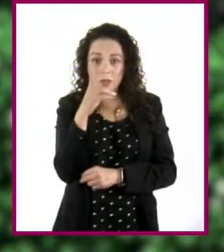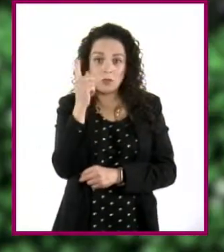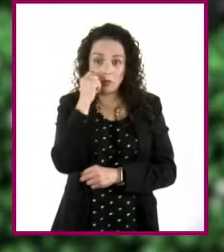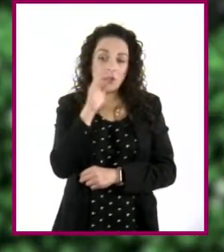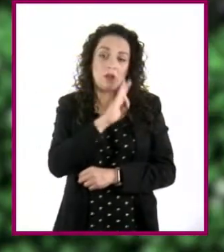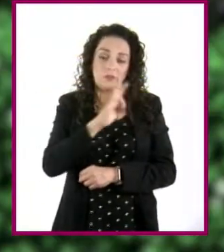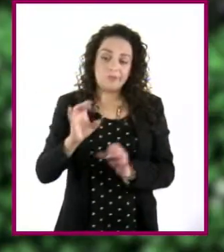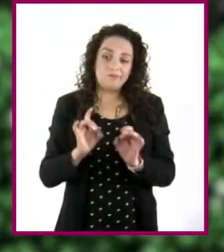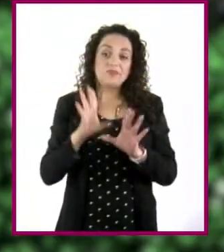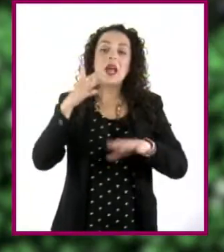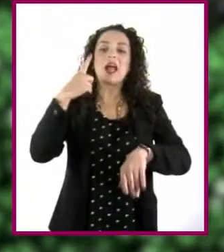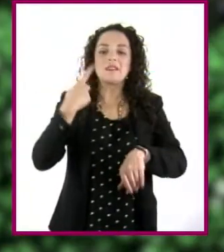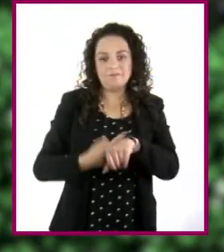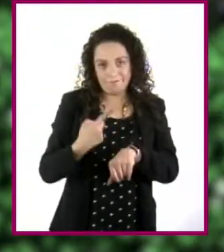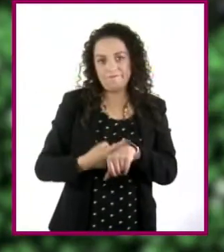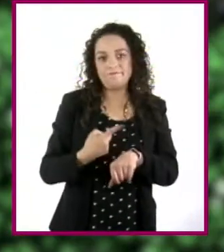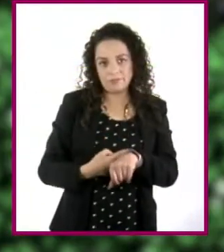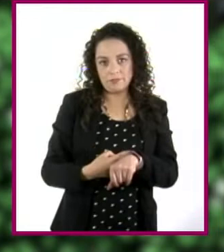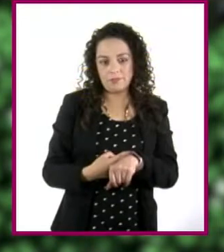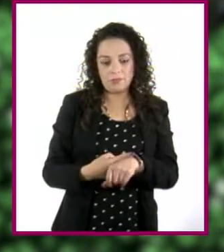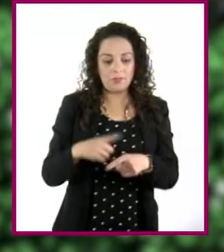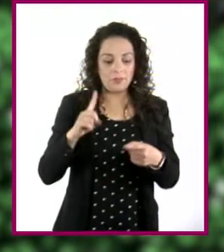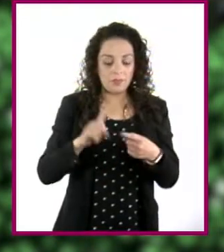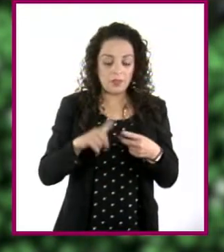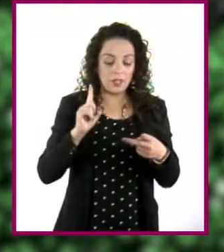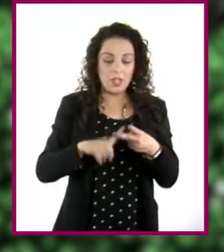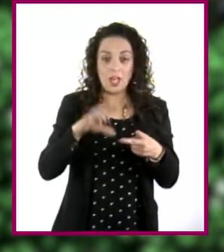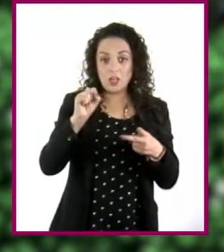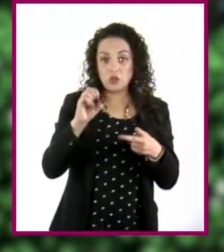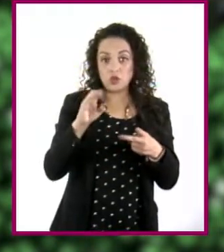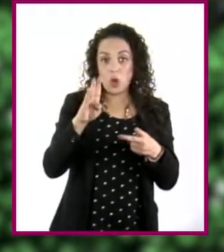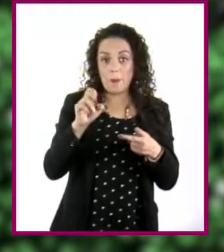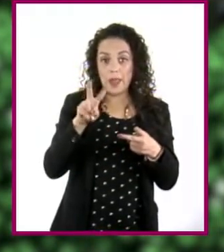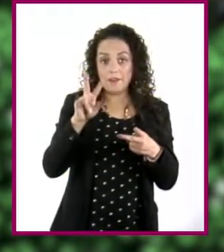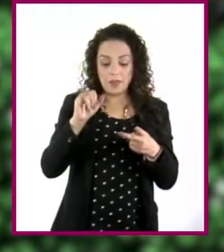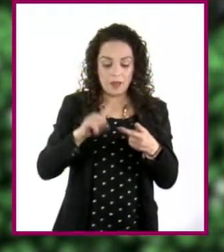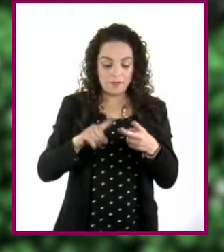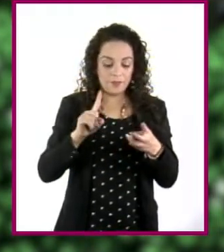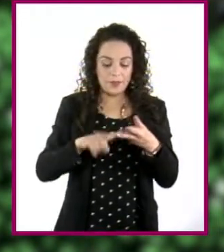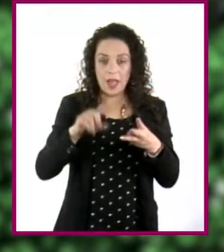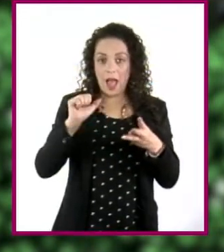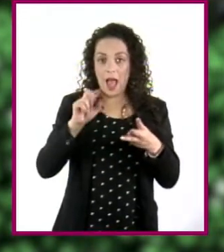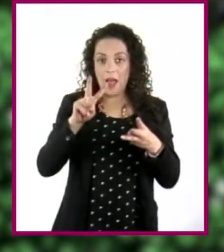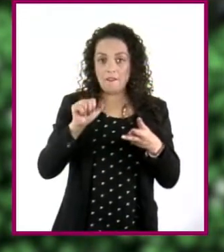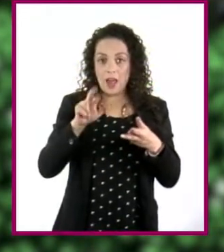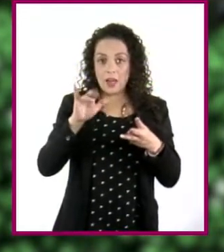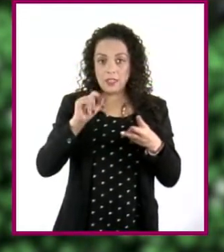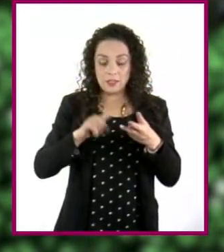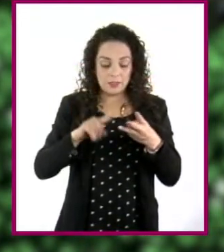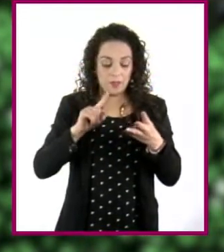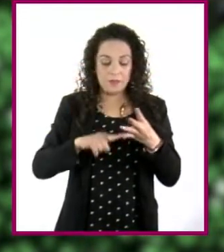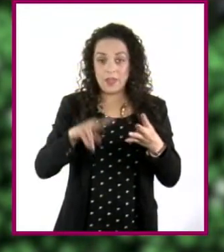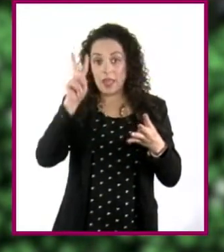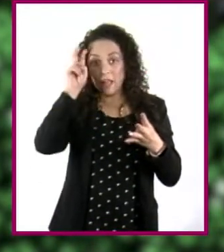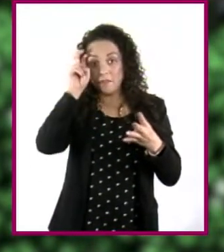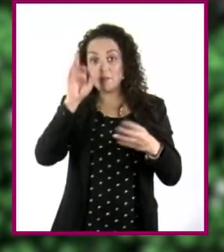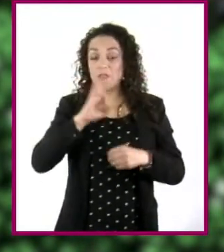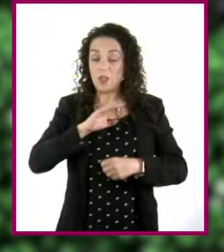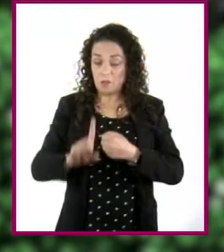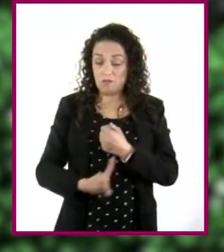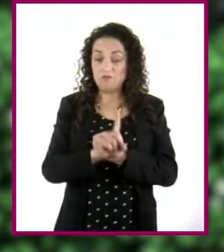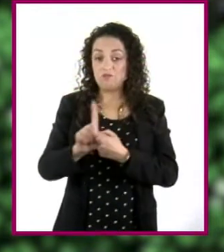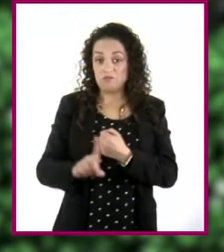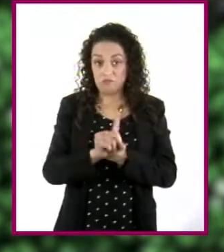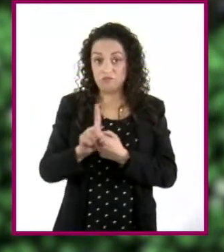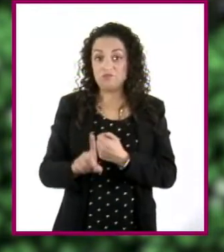enferme. Sí, y la soberbia, la avaricia y la envidia pueden causar conflictos entre las personas, llevar a unos a discriminar